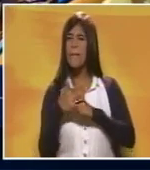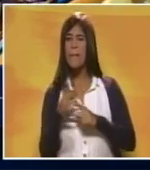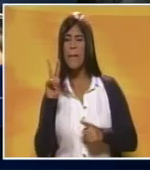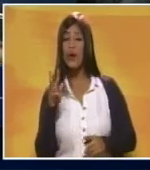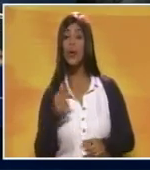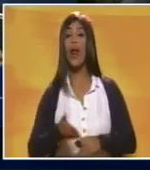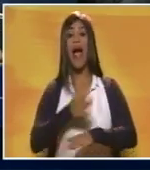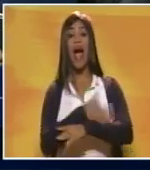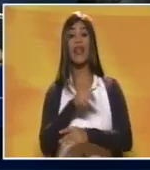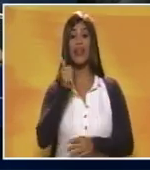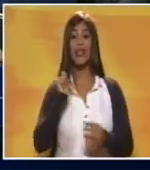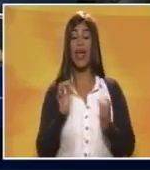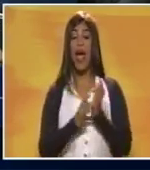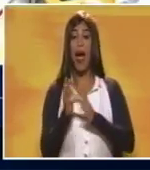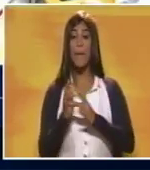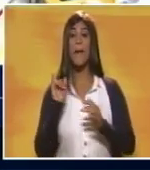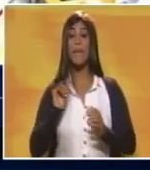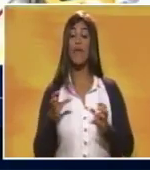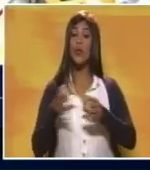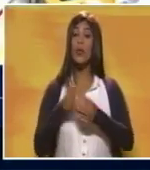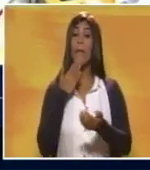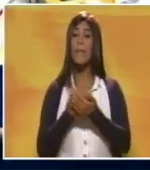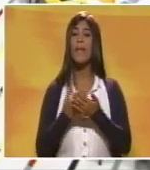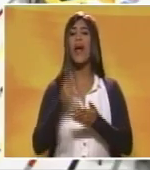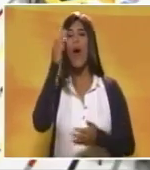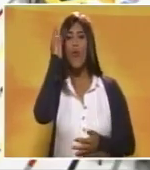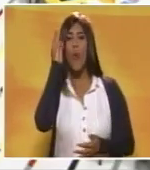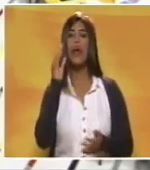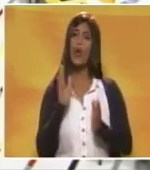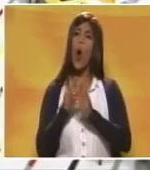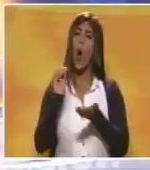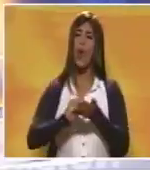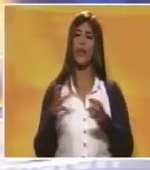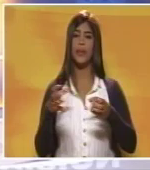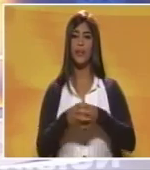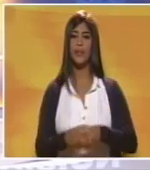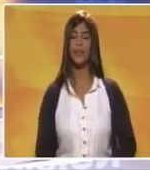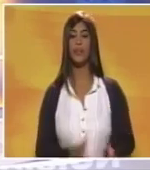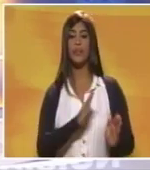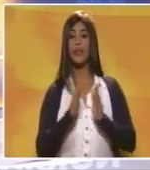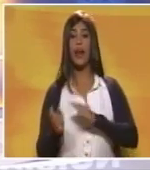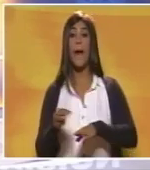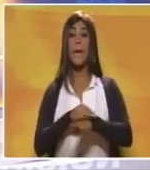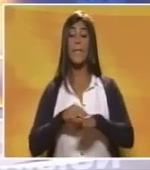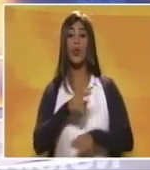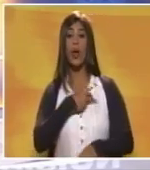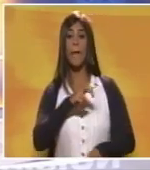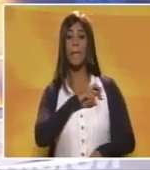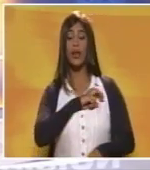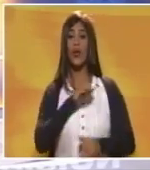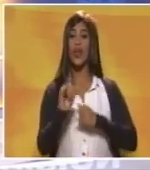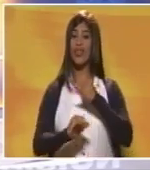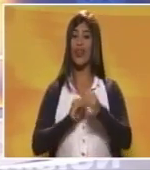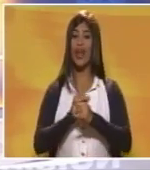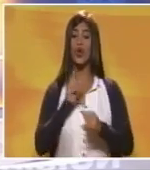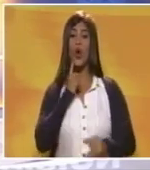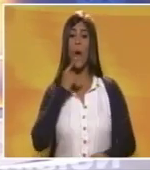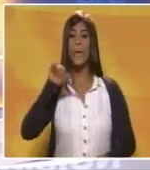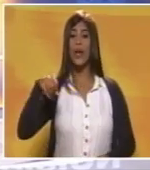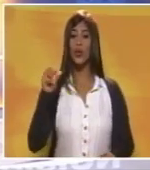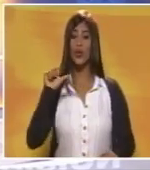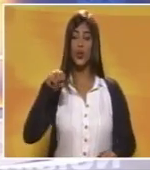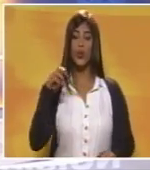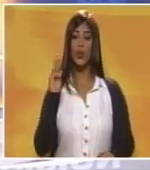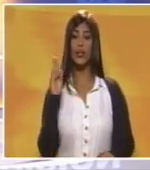sesión que fue solicitada como las anteriores por Washington. El ministro español de Asuntos Exteriores, Josep